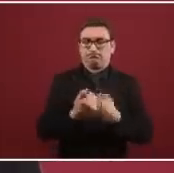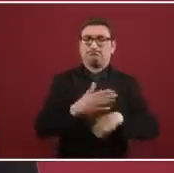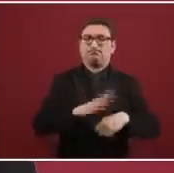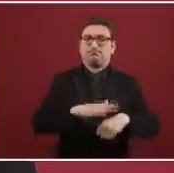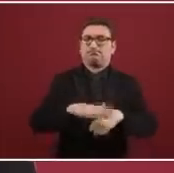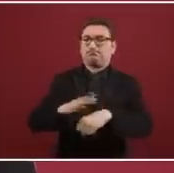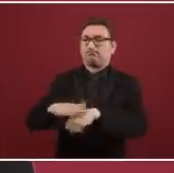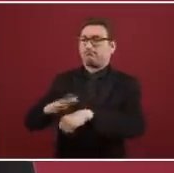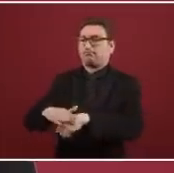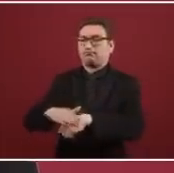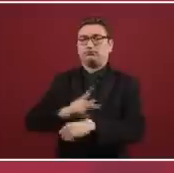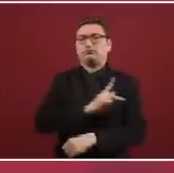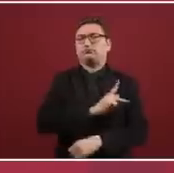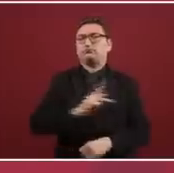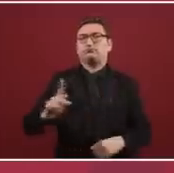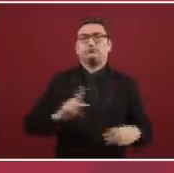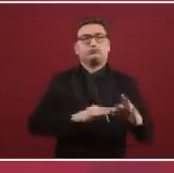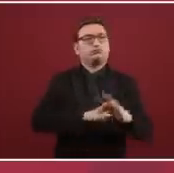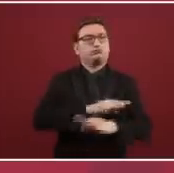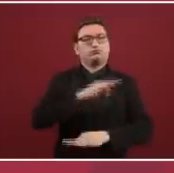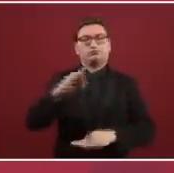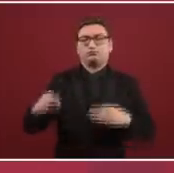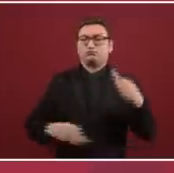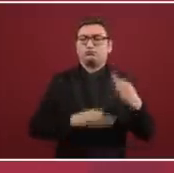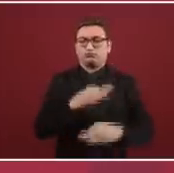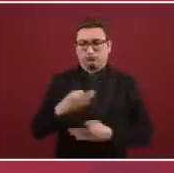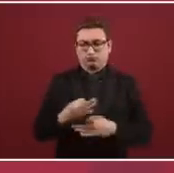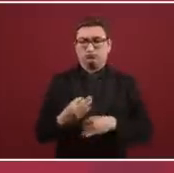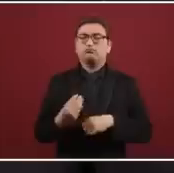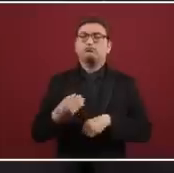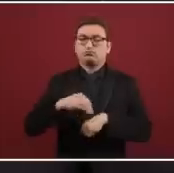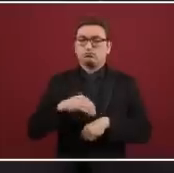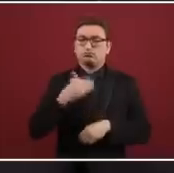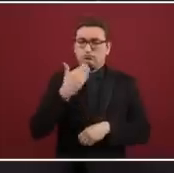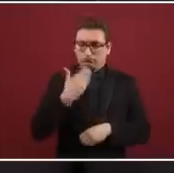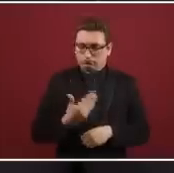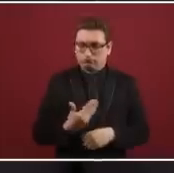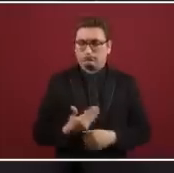a todos a portarnos bien